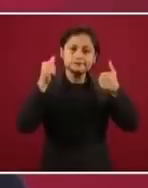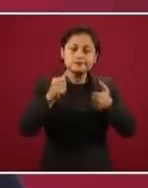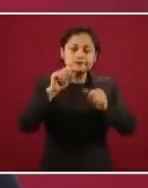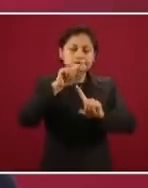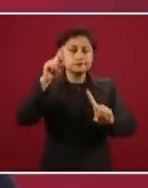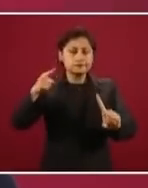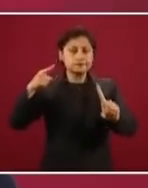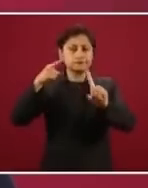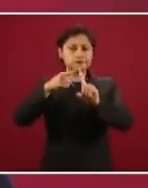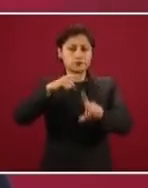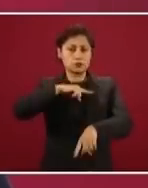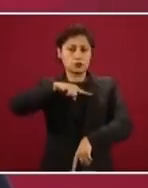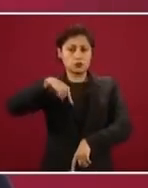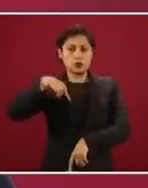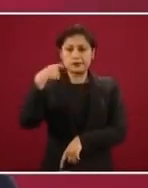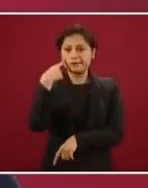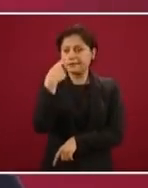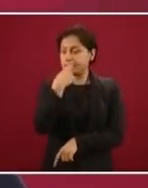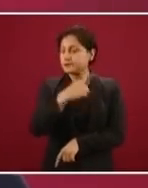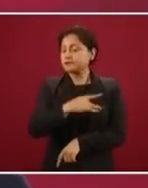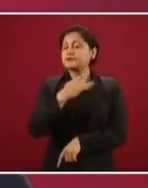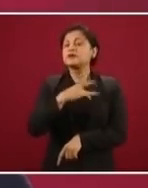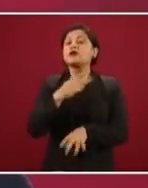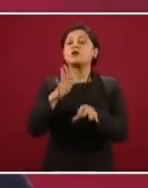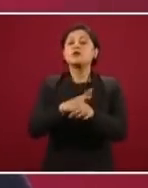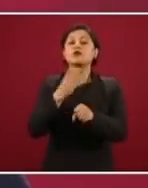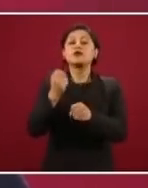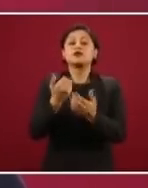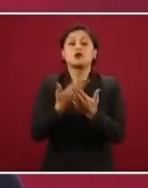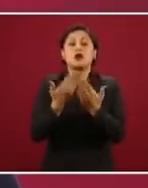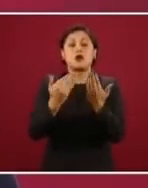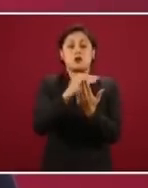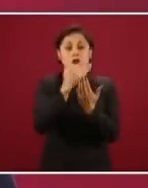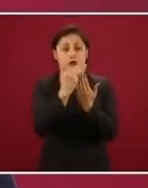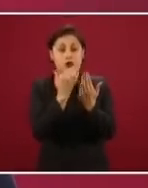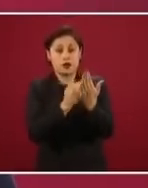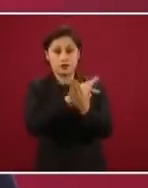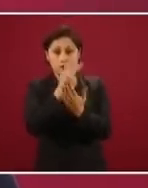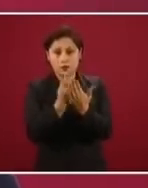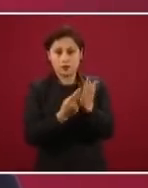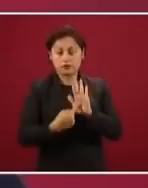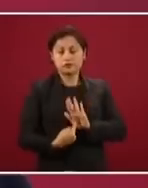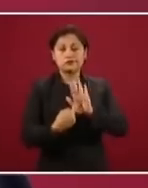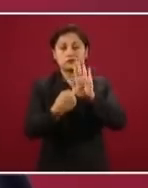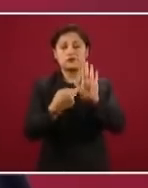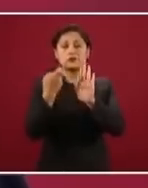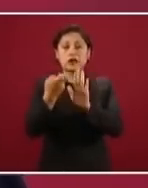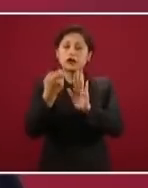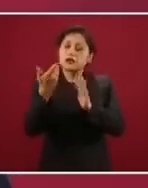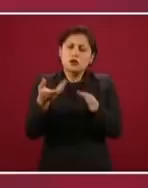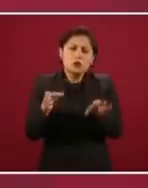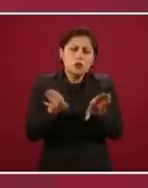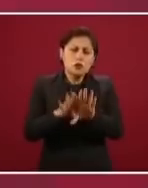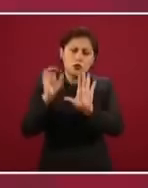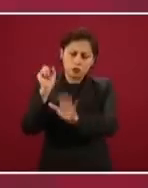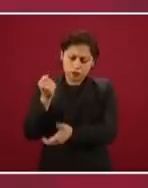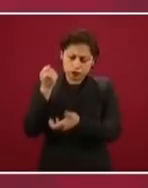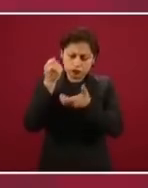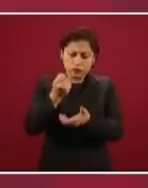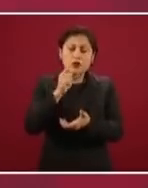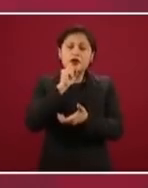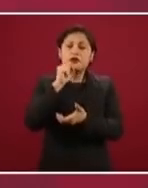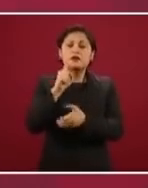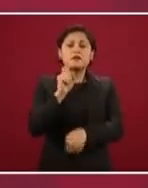dicha visión es por ello que la cuarta iniciativa del plan que hoy anunciamos consiste en el apoyo a la ordenación a la organización ambiental